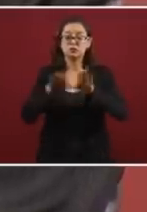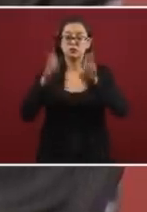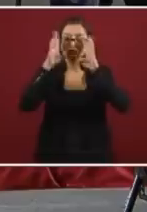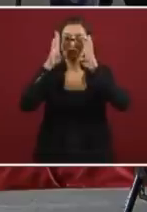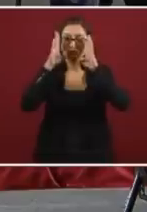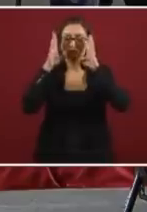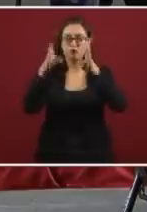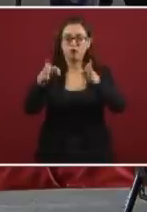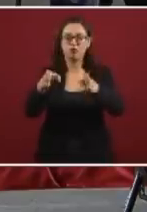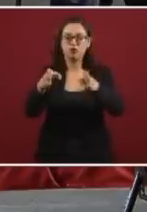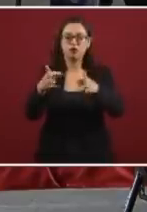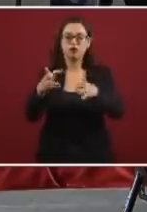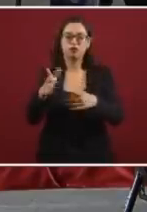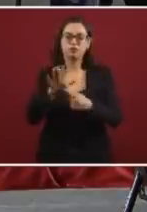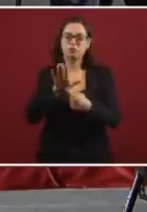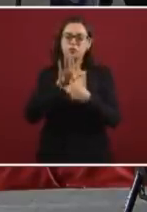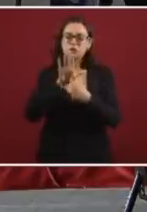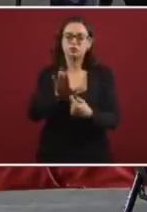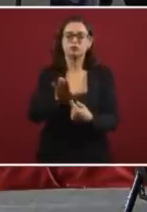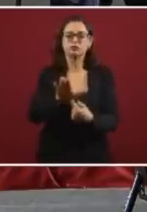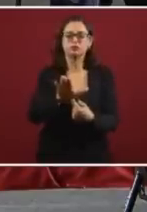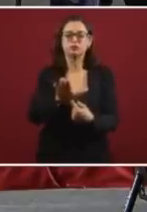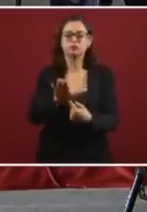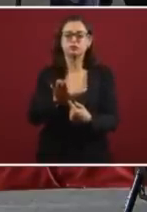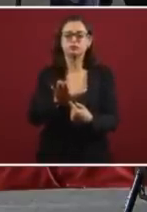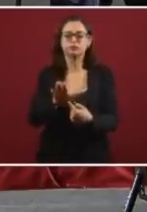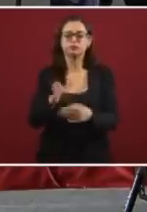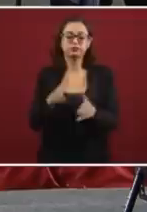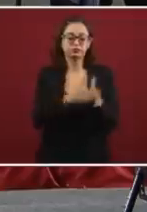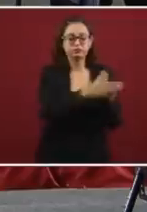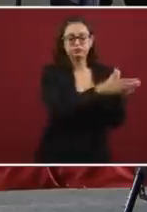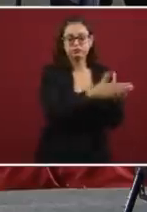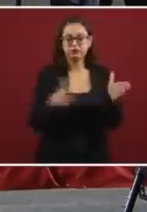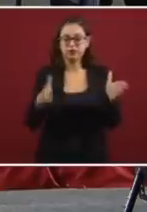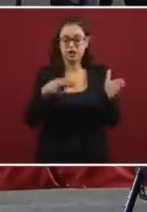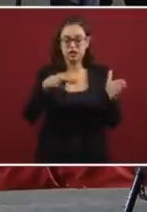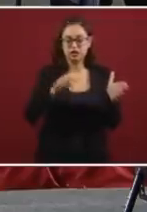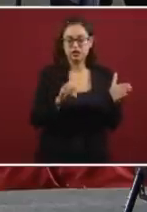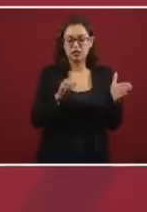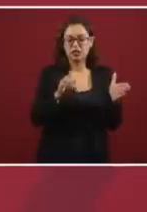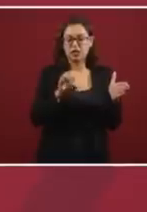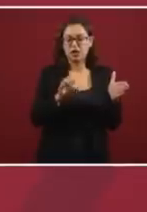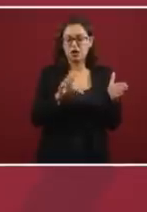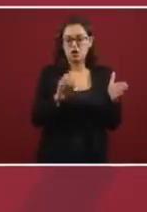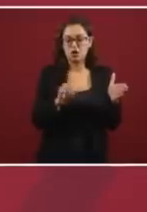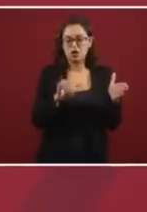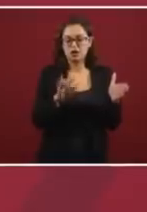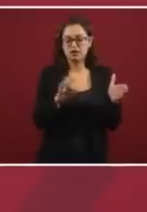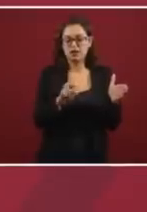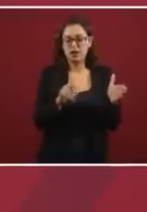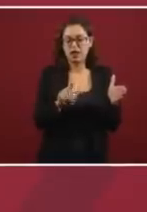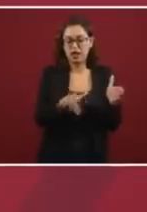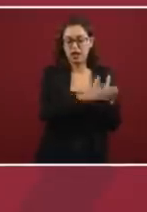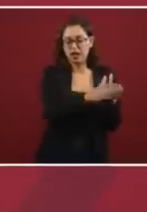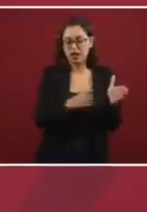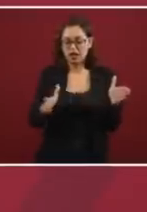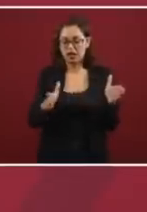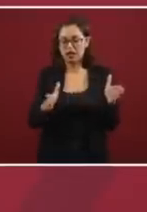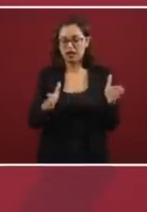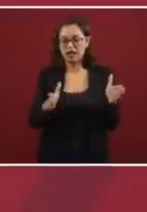dejar de manifiesto que el modelo neoliberal impulsado por